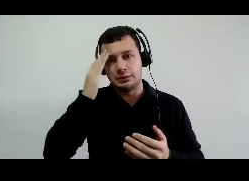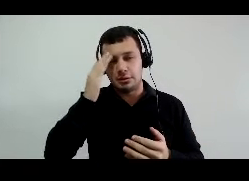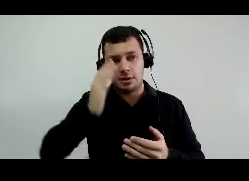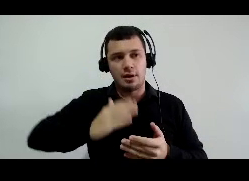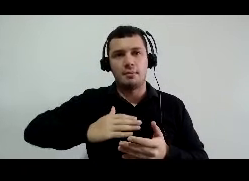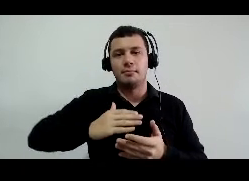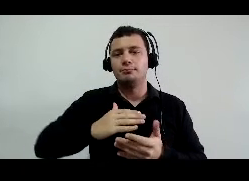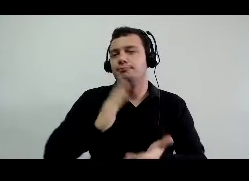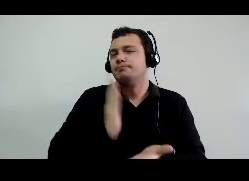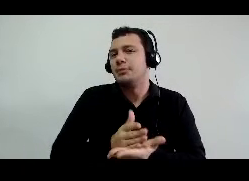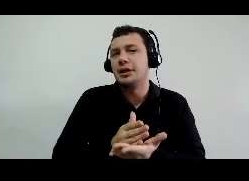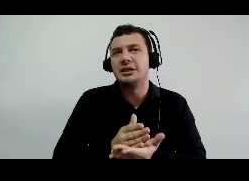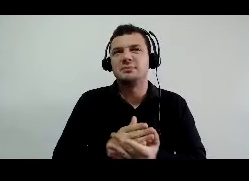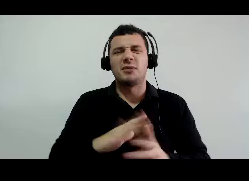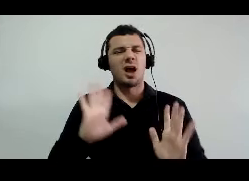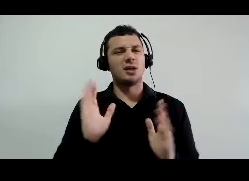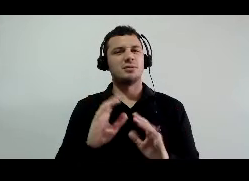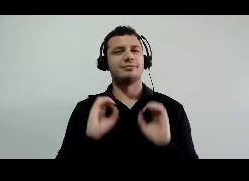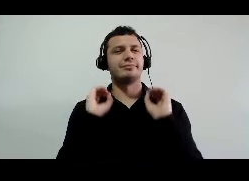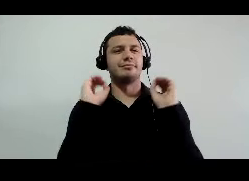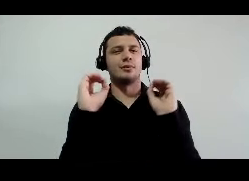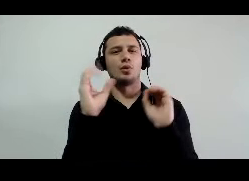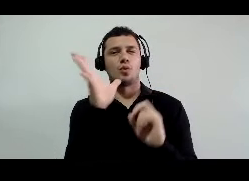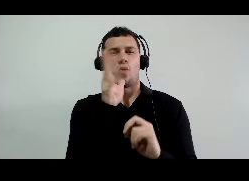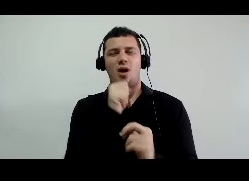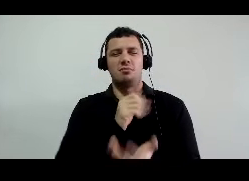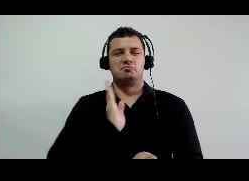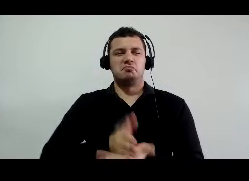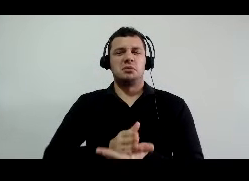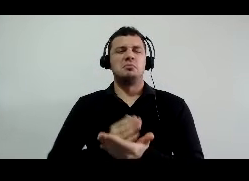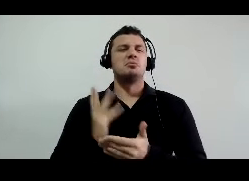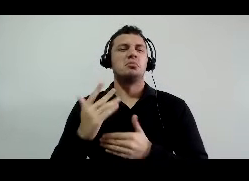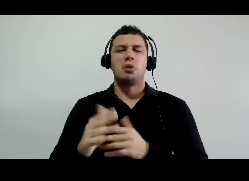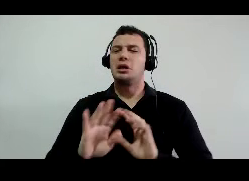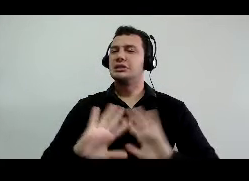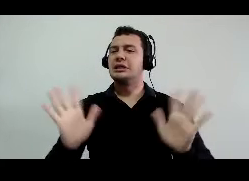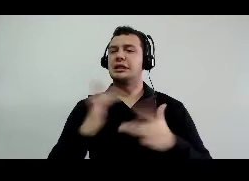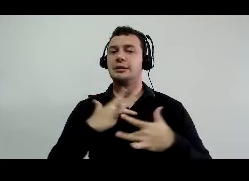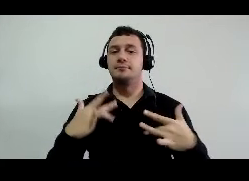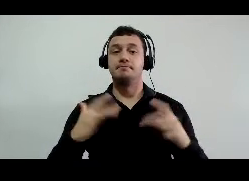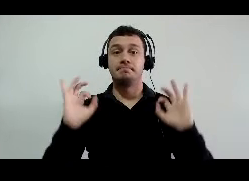y que siempre va a estar inherente a la atención en salud.